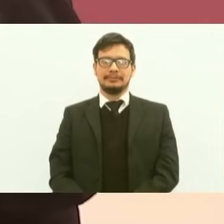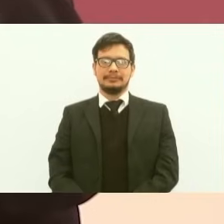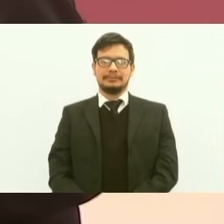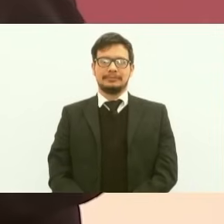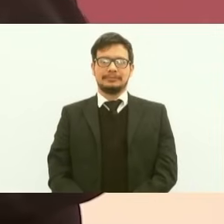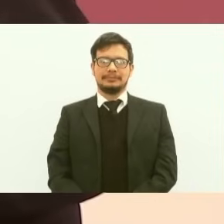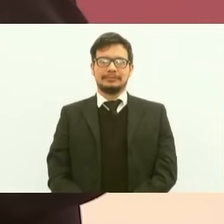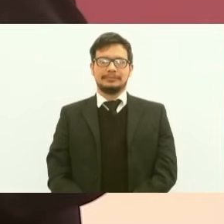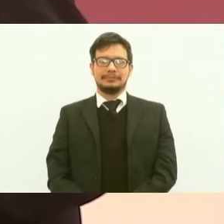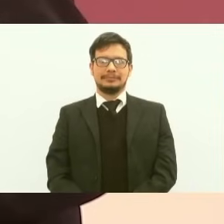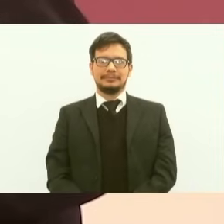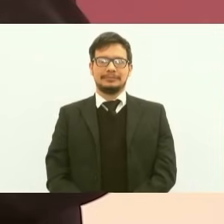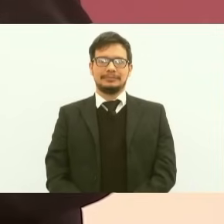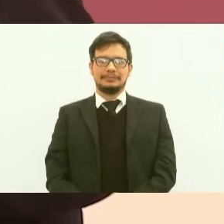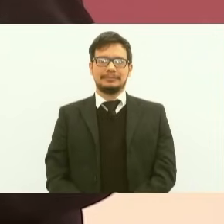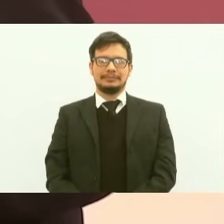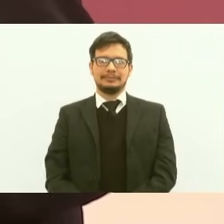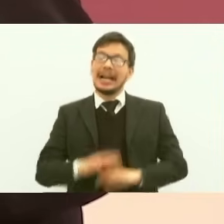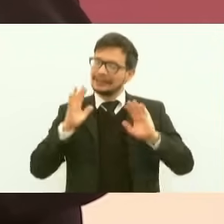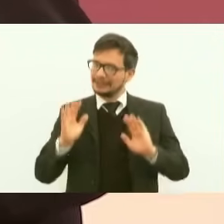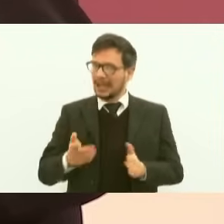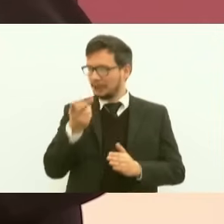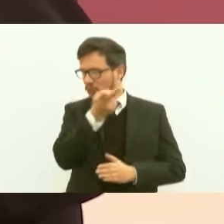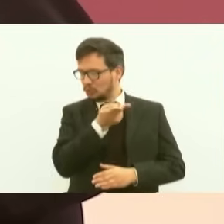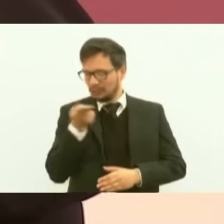Ya saben cuál es el propósito,